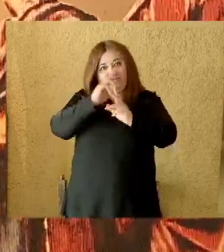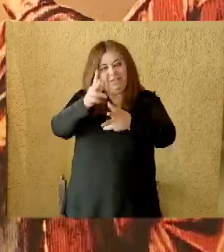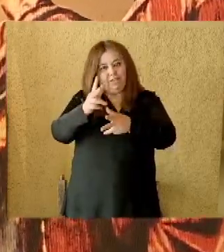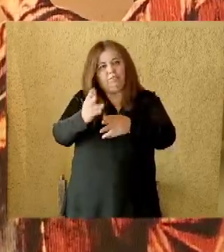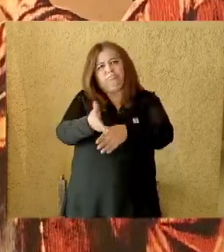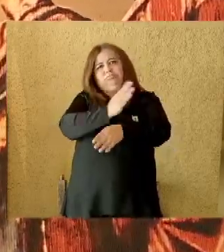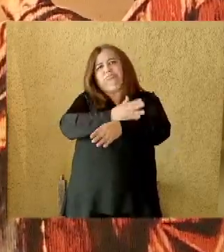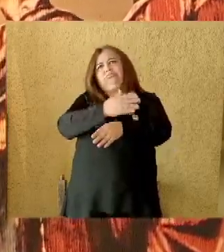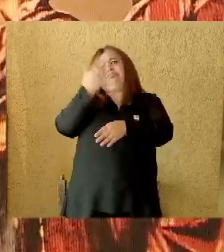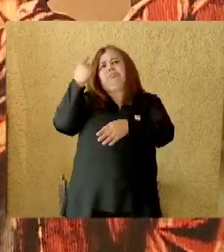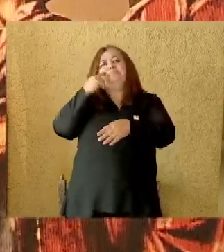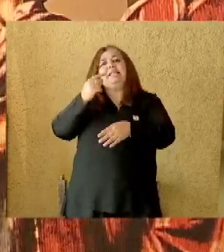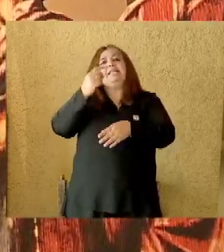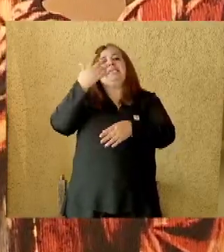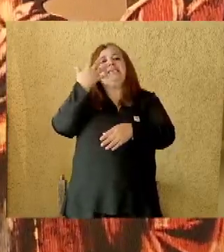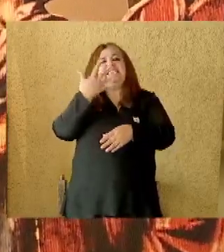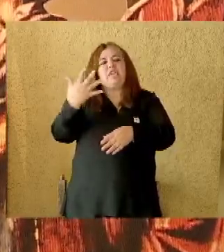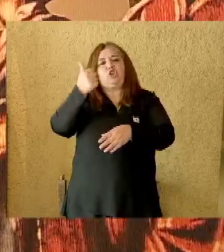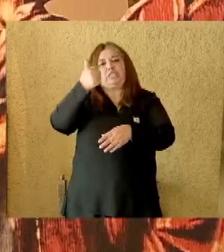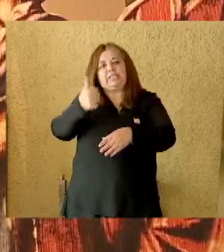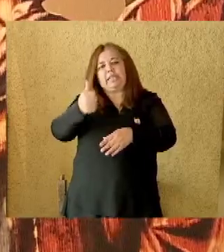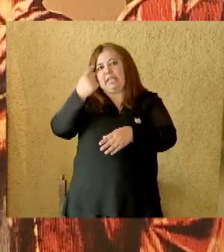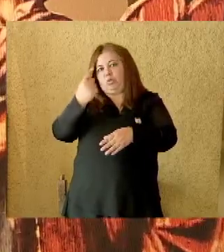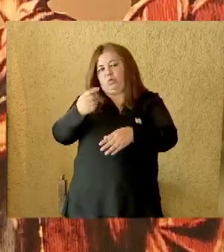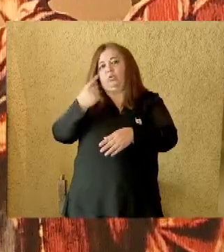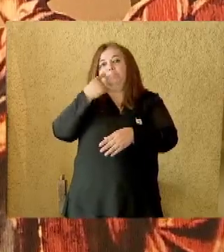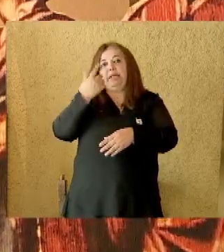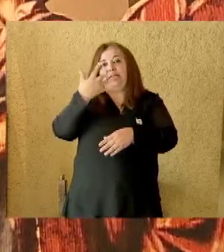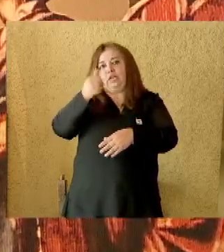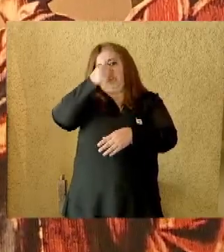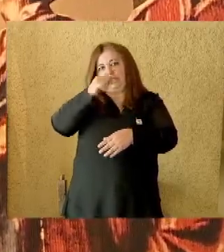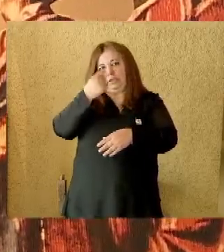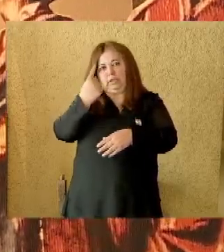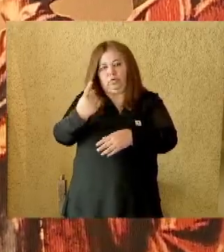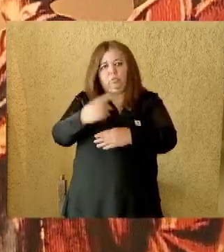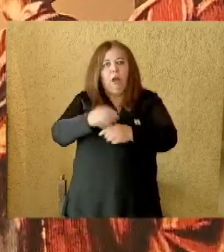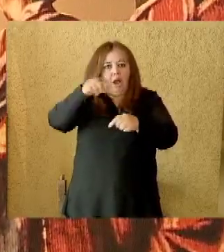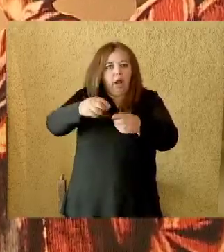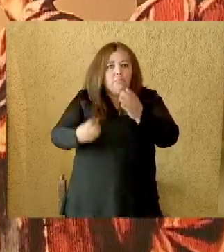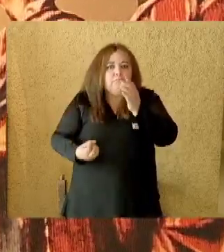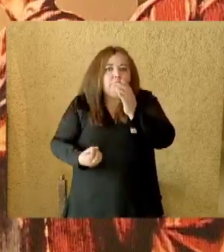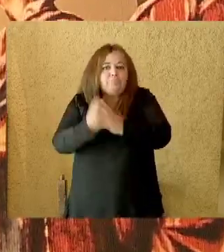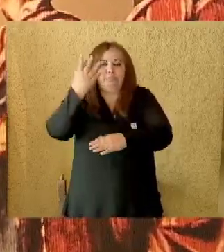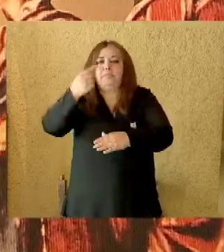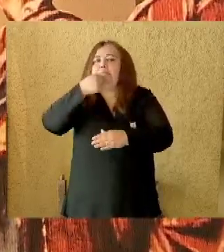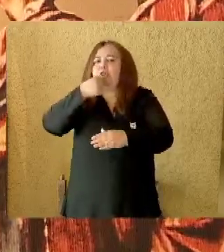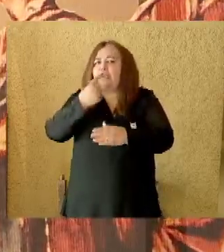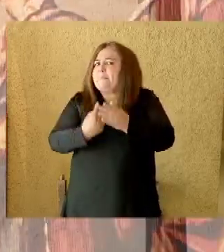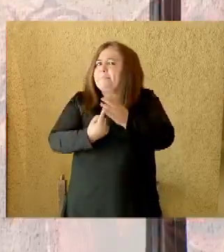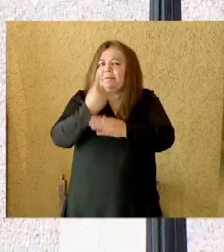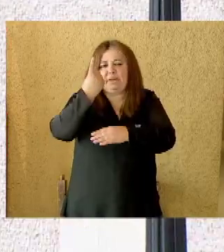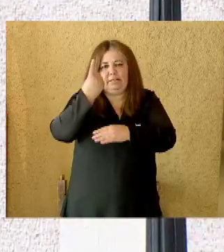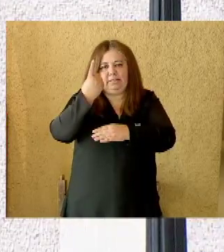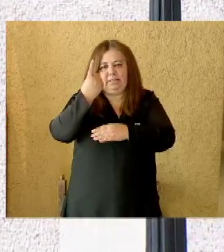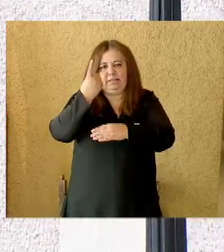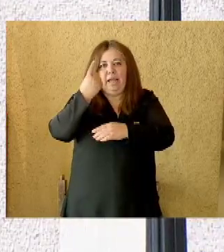años atrás, en 1561, había sido fundada justamente en este lugar la ciudad de Mendoza. De hecho, también